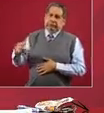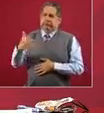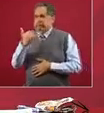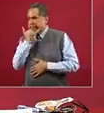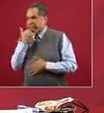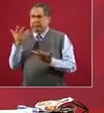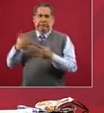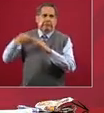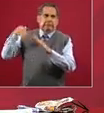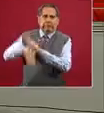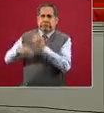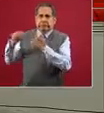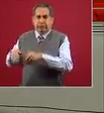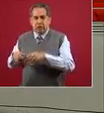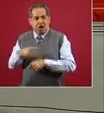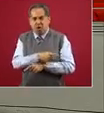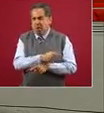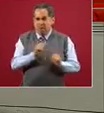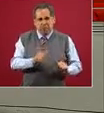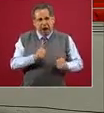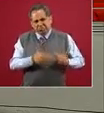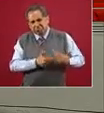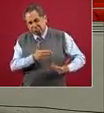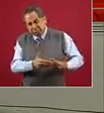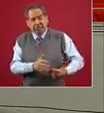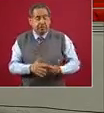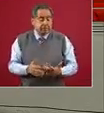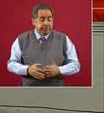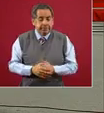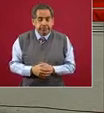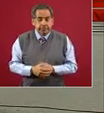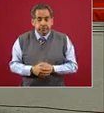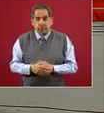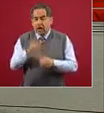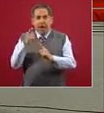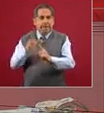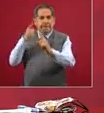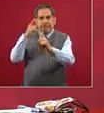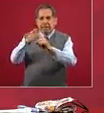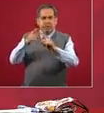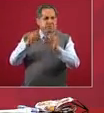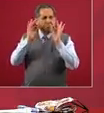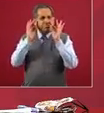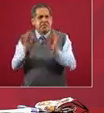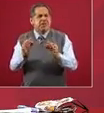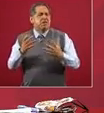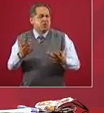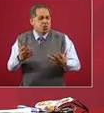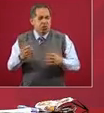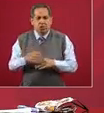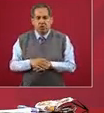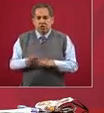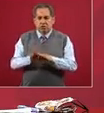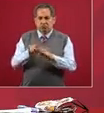afectados. Ya se llegó, como decía, a la meta y ha significado